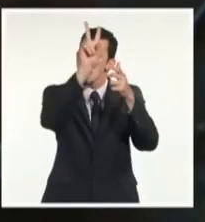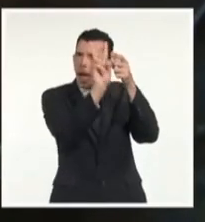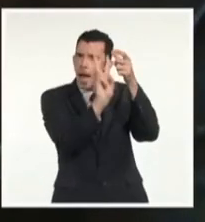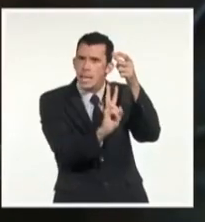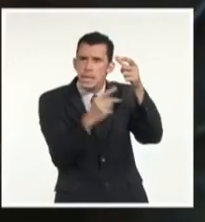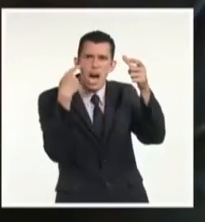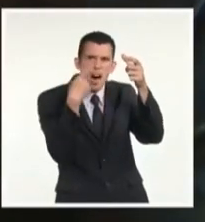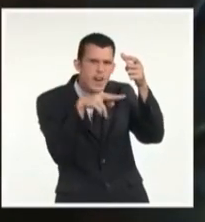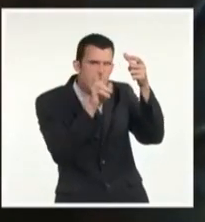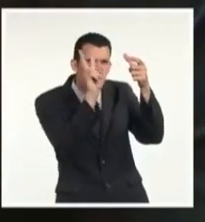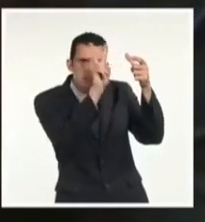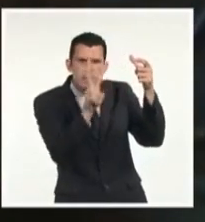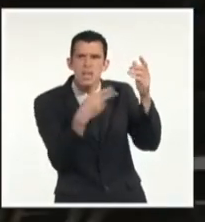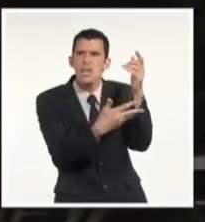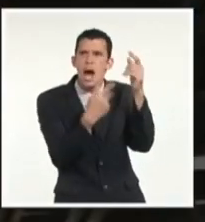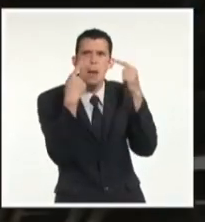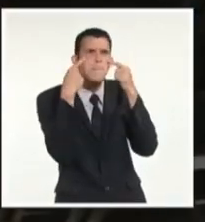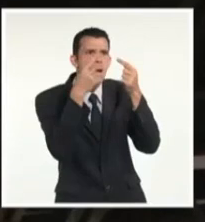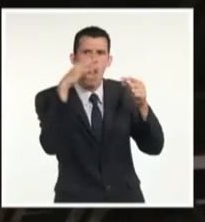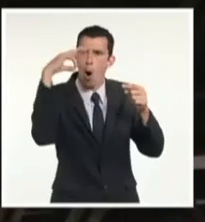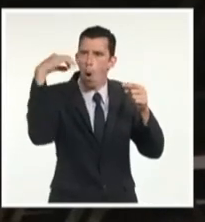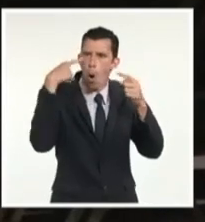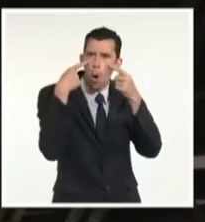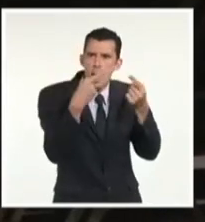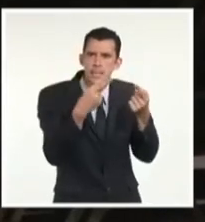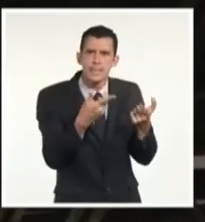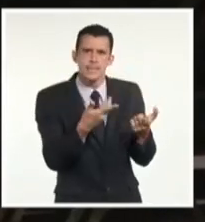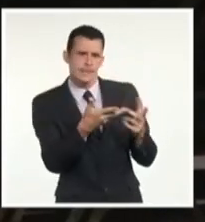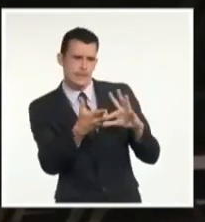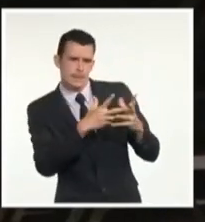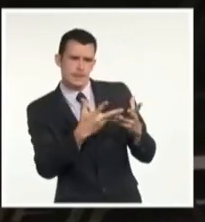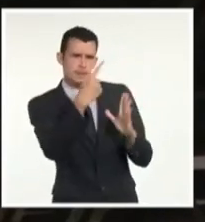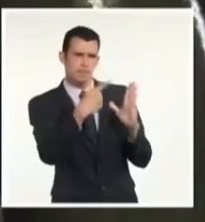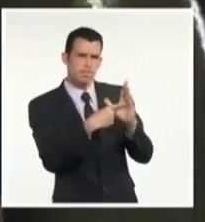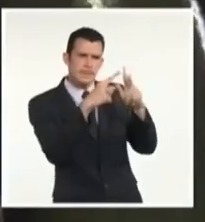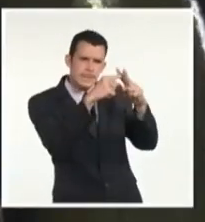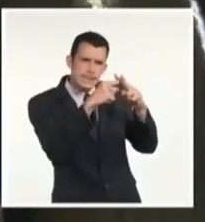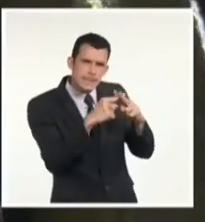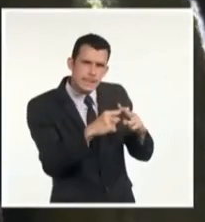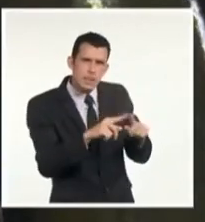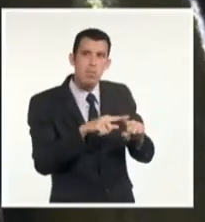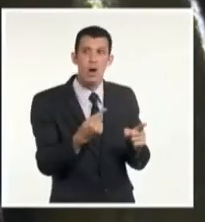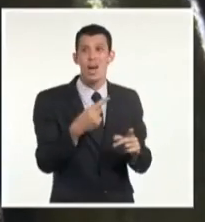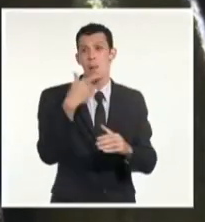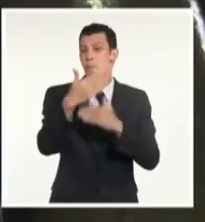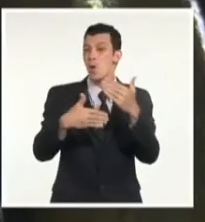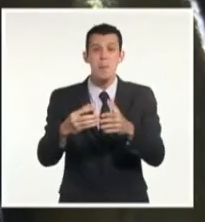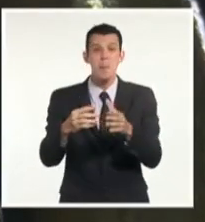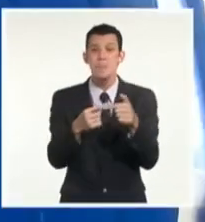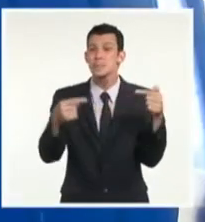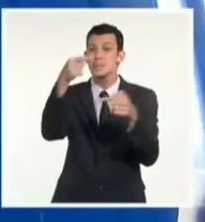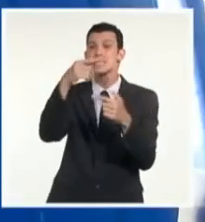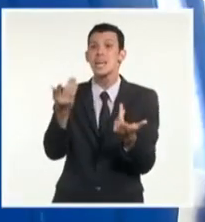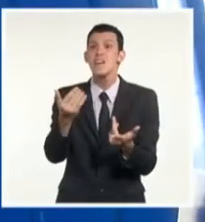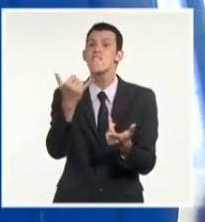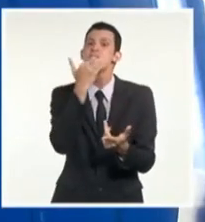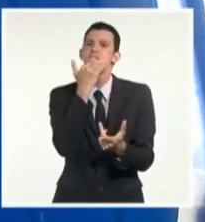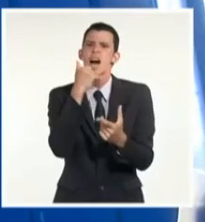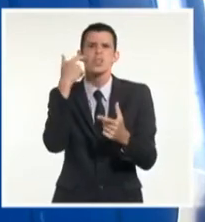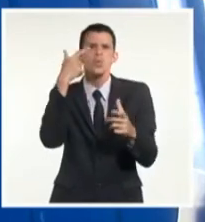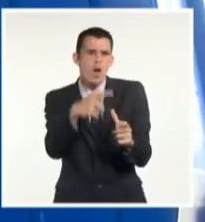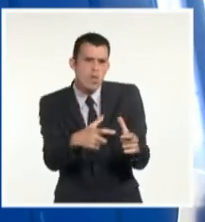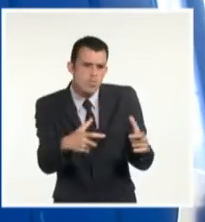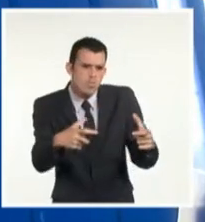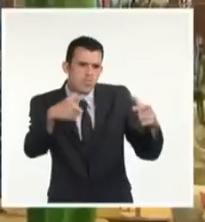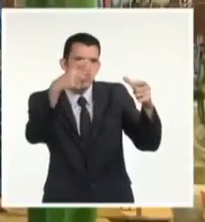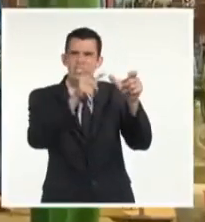lógico, le va a dar confiabilidad porque la salida, la mayor parte de la salida que ha tenido la autoridad, han sido por fallas en caldera. Concluidos los